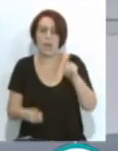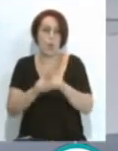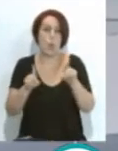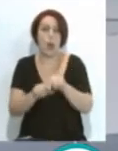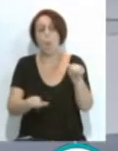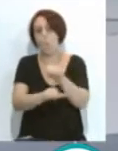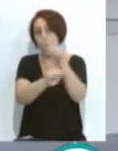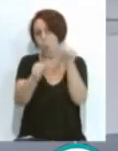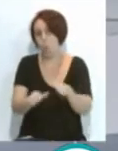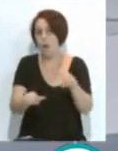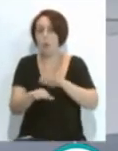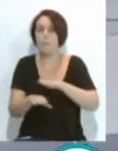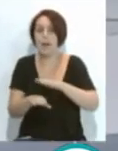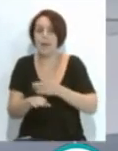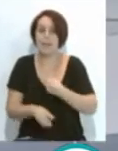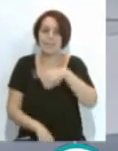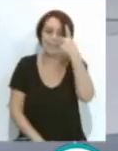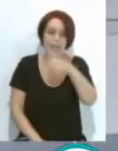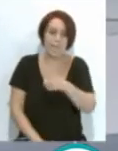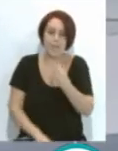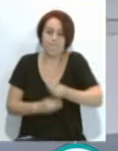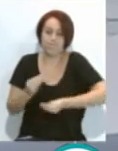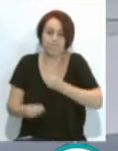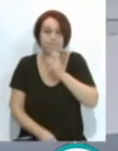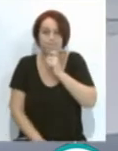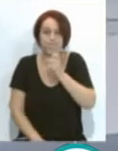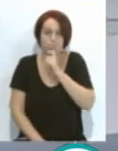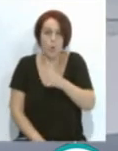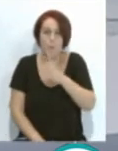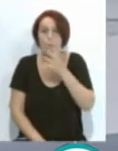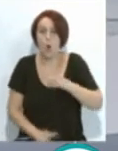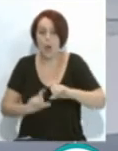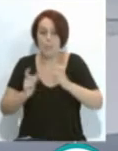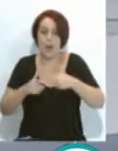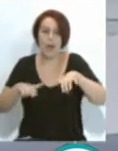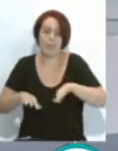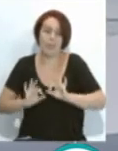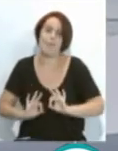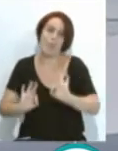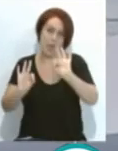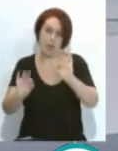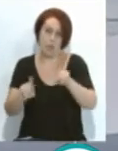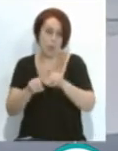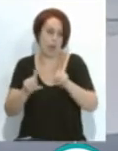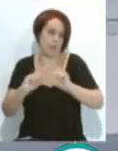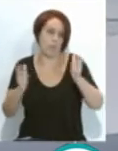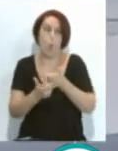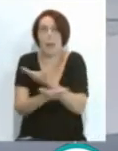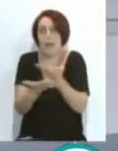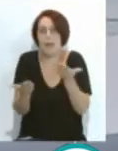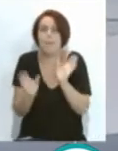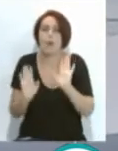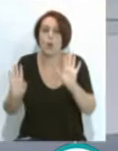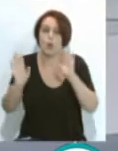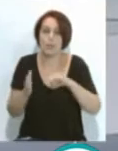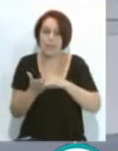padrinos para indicarle por dónde tienen que ir las cosas, porque el Cádiz es especial, como todos los equipos, pero tiene